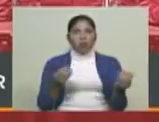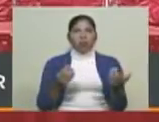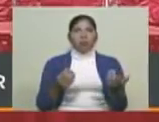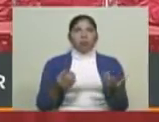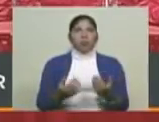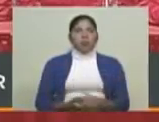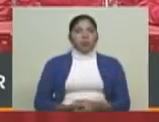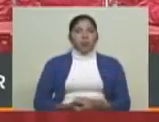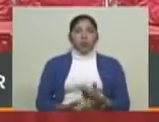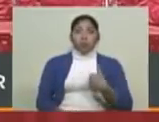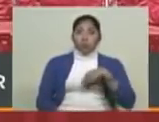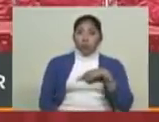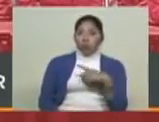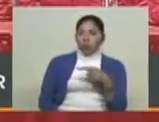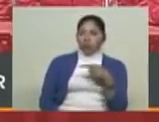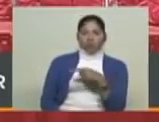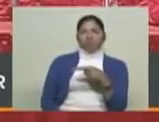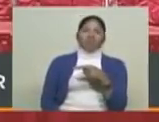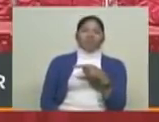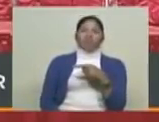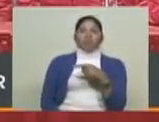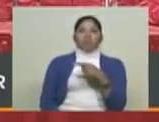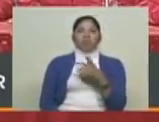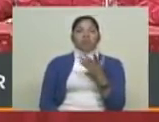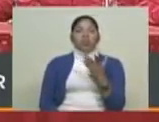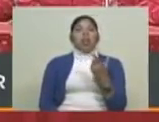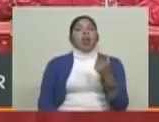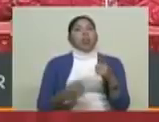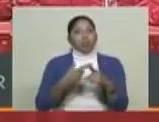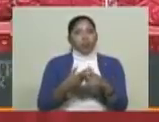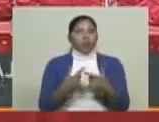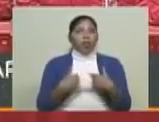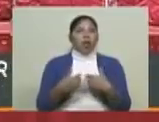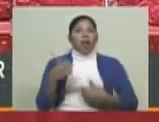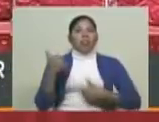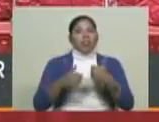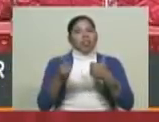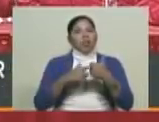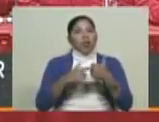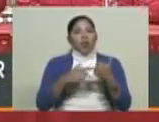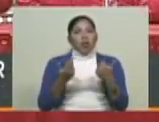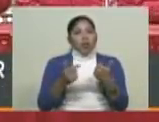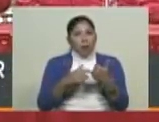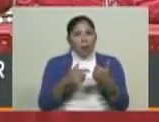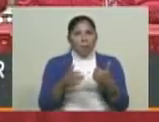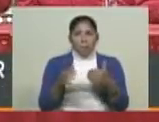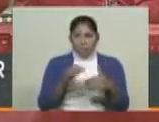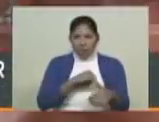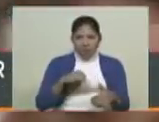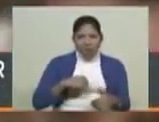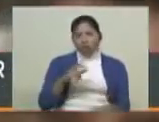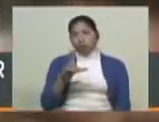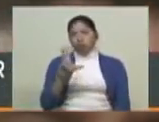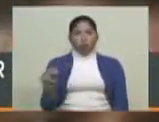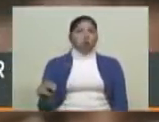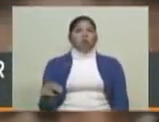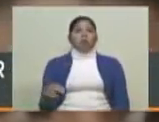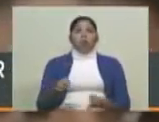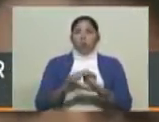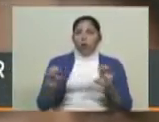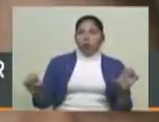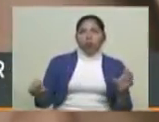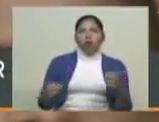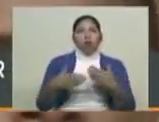eso nosotros debemos luchar. Y por eso nuestro candidato es Nicolás Maduro, que no va a privatizar PDVSA, que no va a privatizar la